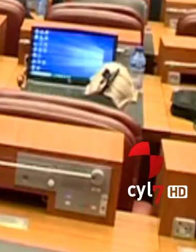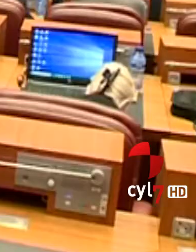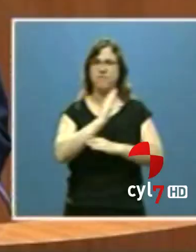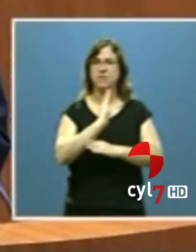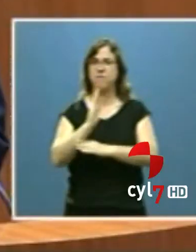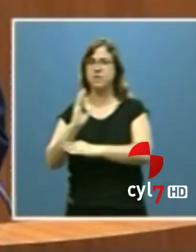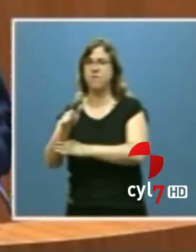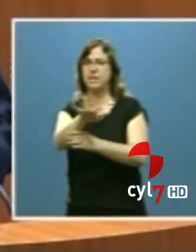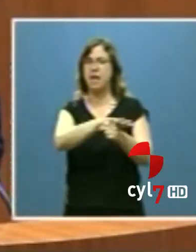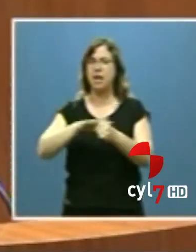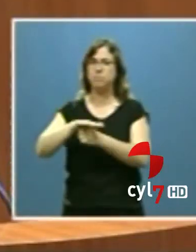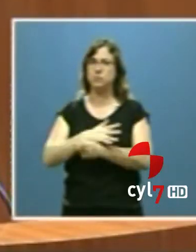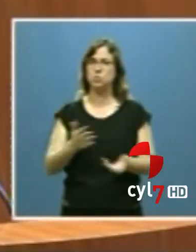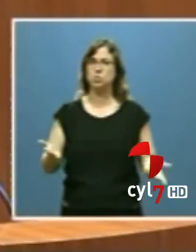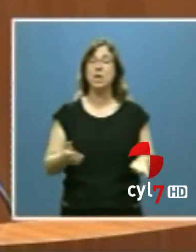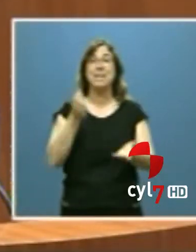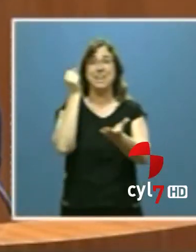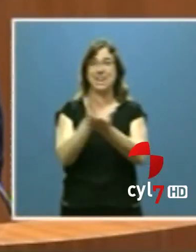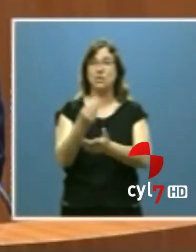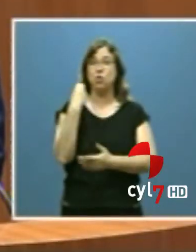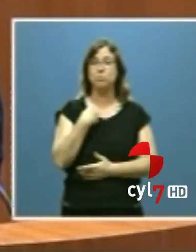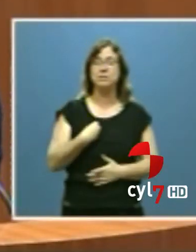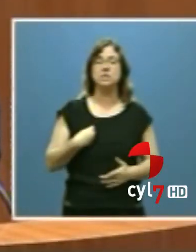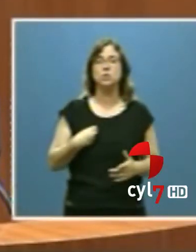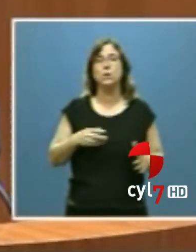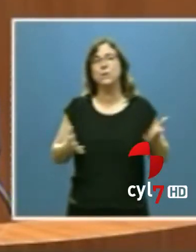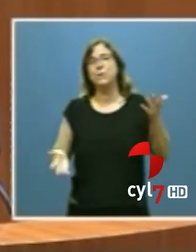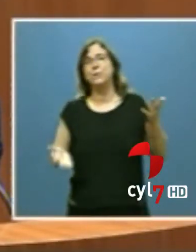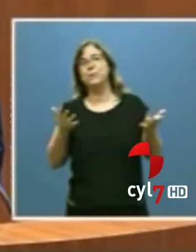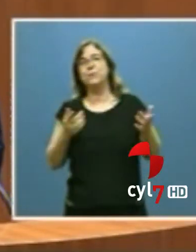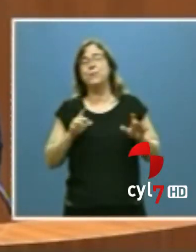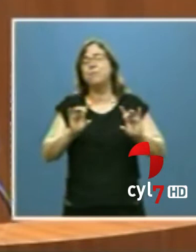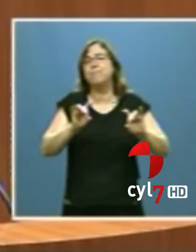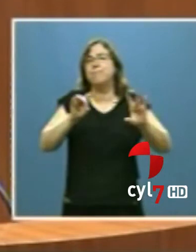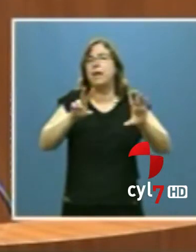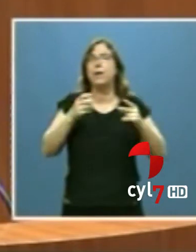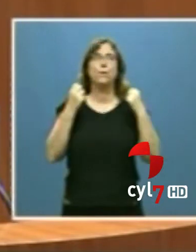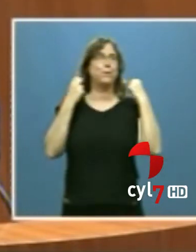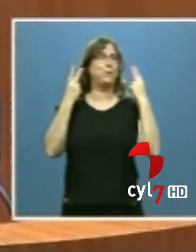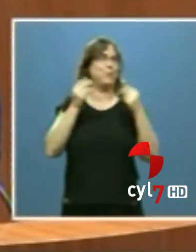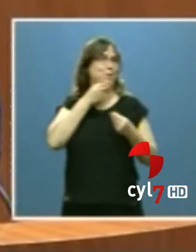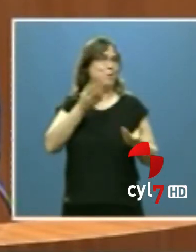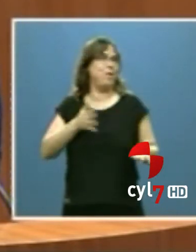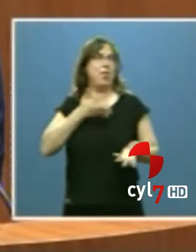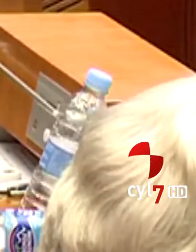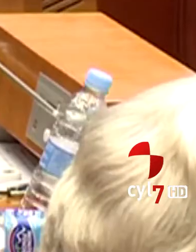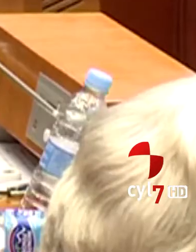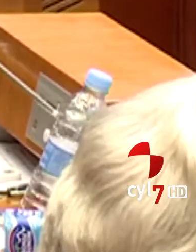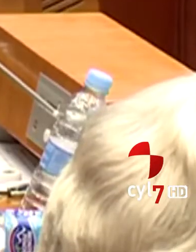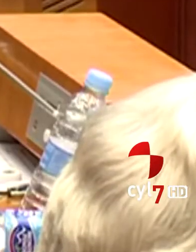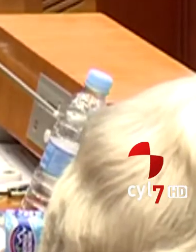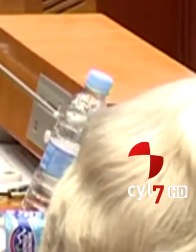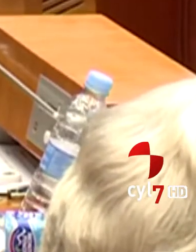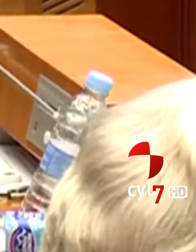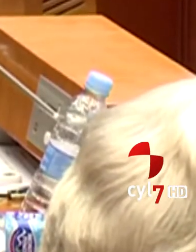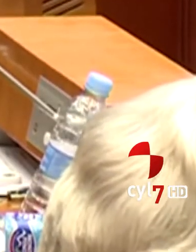afeado y ante un reto de esta magnitud la tibieza y la vanagloria y la complacencia no hacen más que agravar la situación hemos